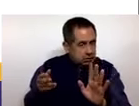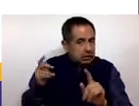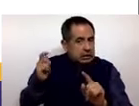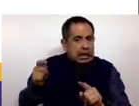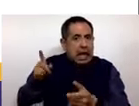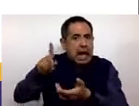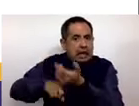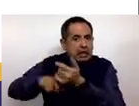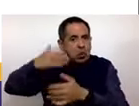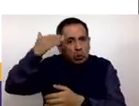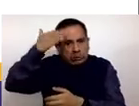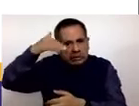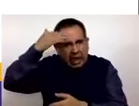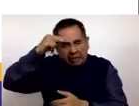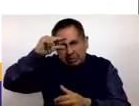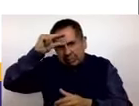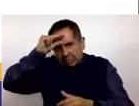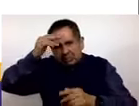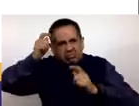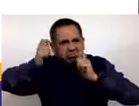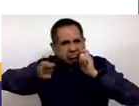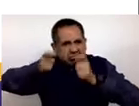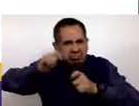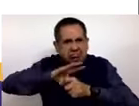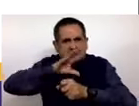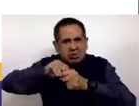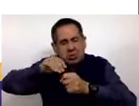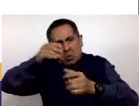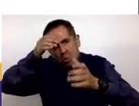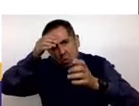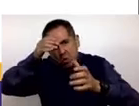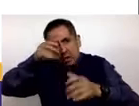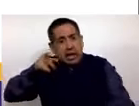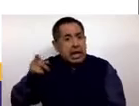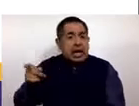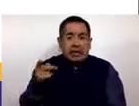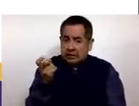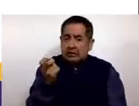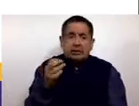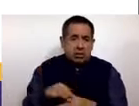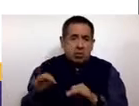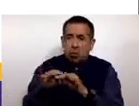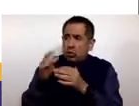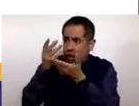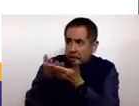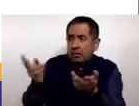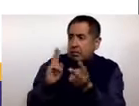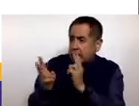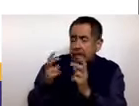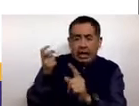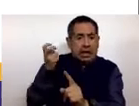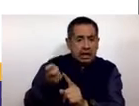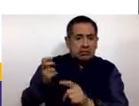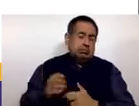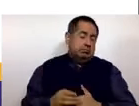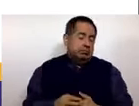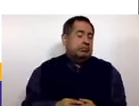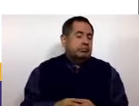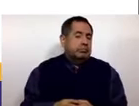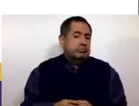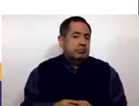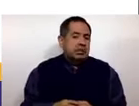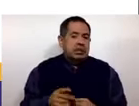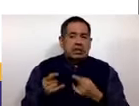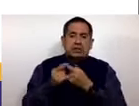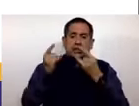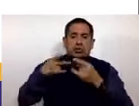todo lo que han aprendido, todo lo que han vivido, me parece fundamental ponerlo en el centro. Entonces creo que sí, contar las historias de